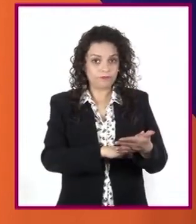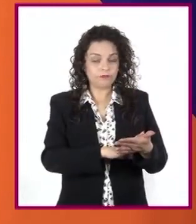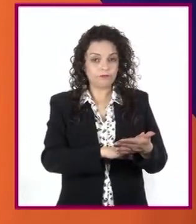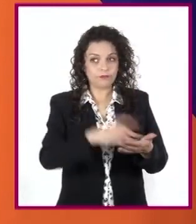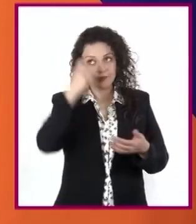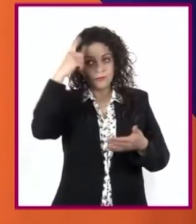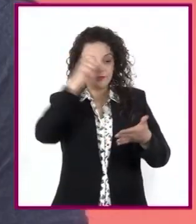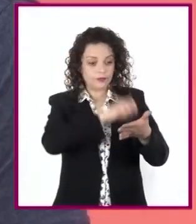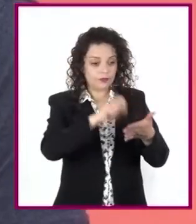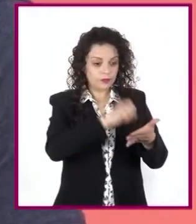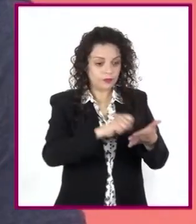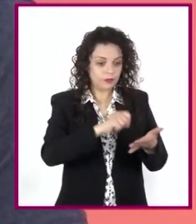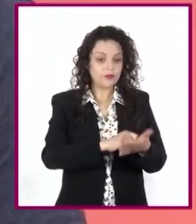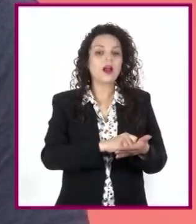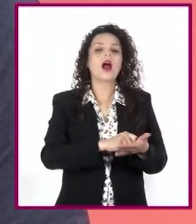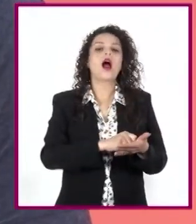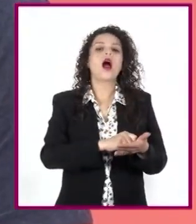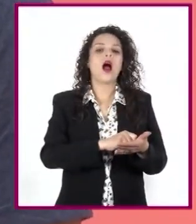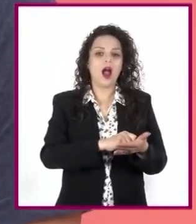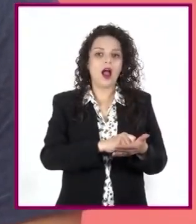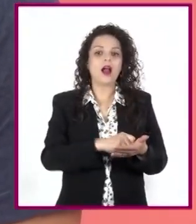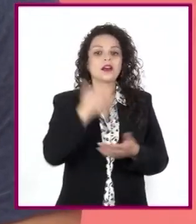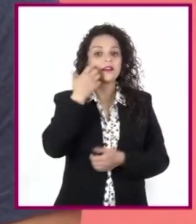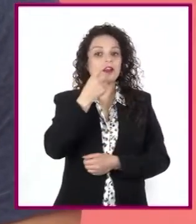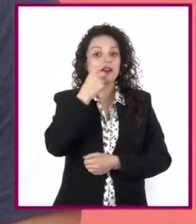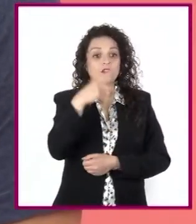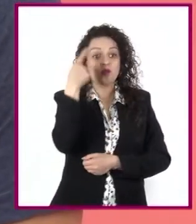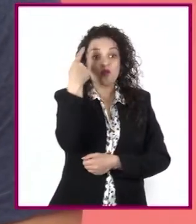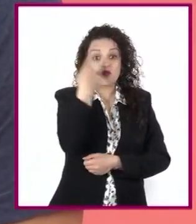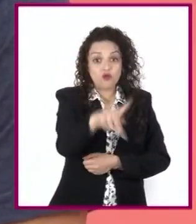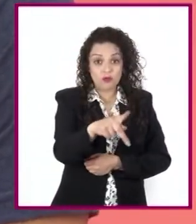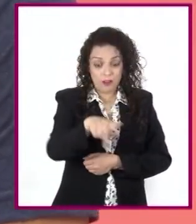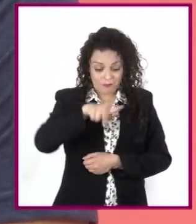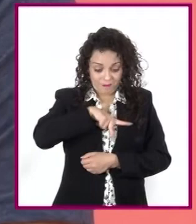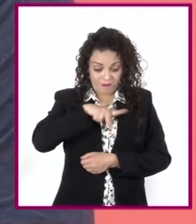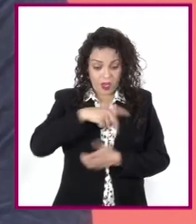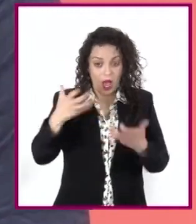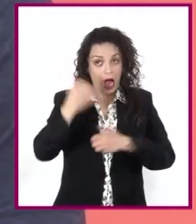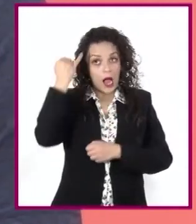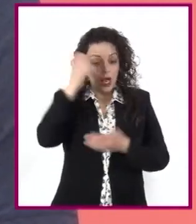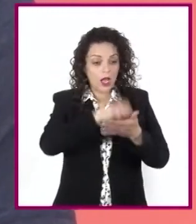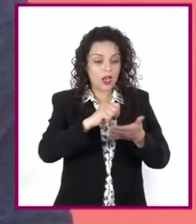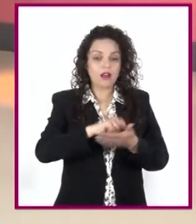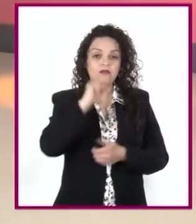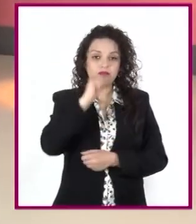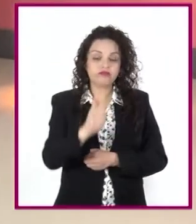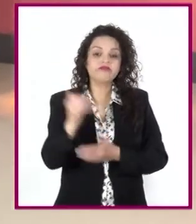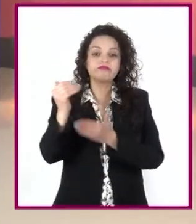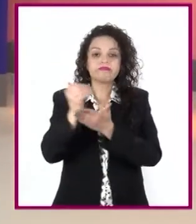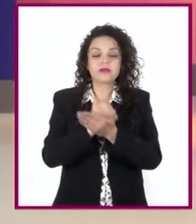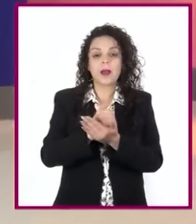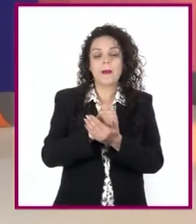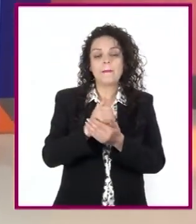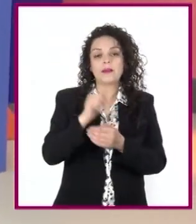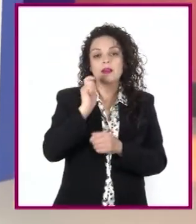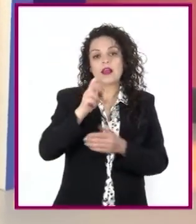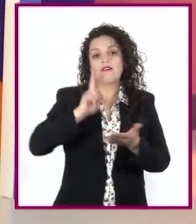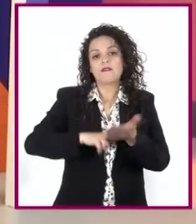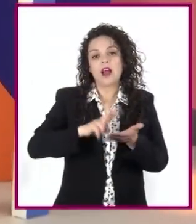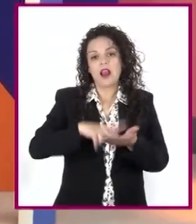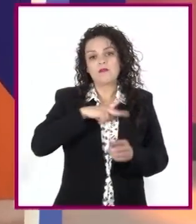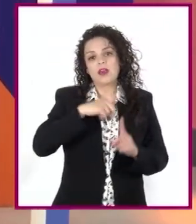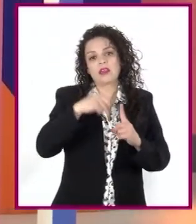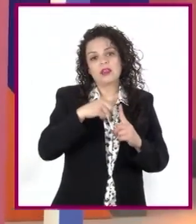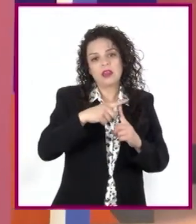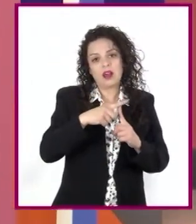no es totalmente original, restando mérito a su trabajo, o simplemente no le dan ninguna importancia a incluir en